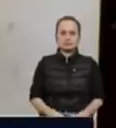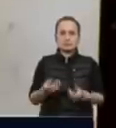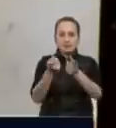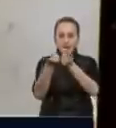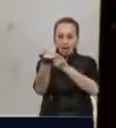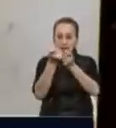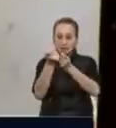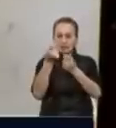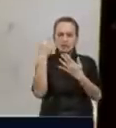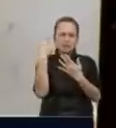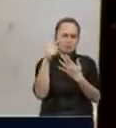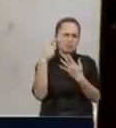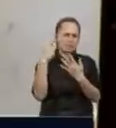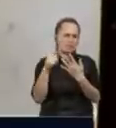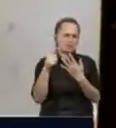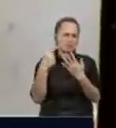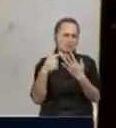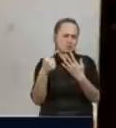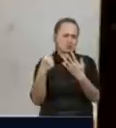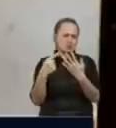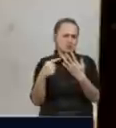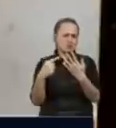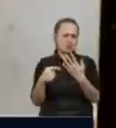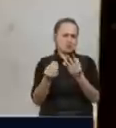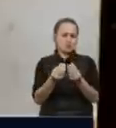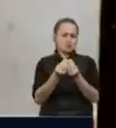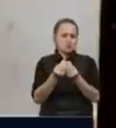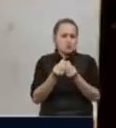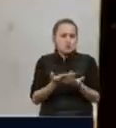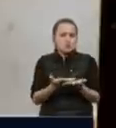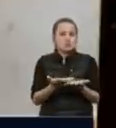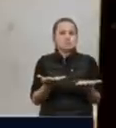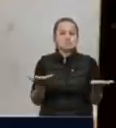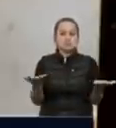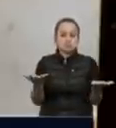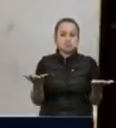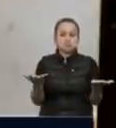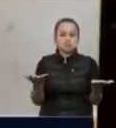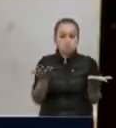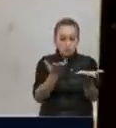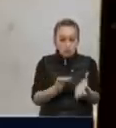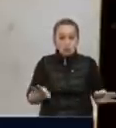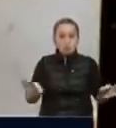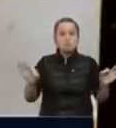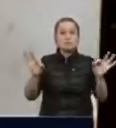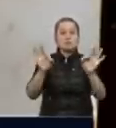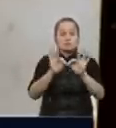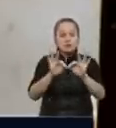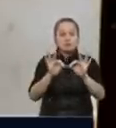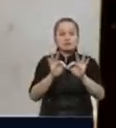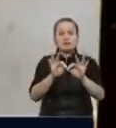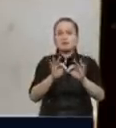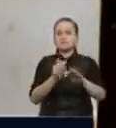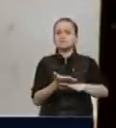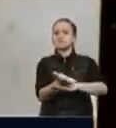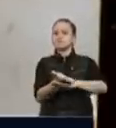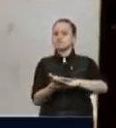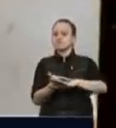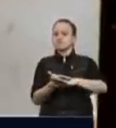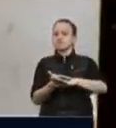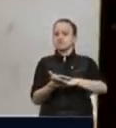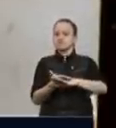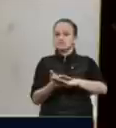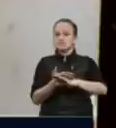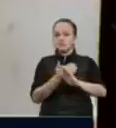estrategias que pretenden cubrir todo lo que se requiere para una